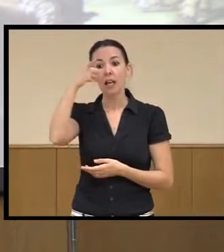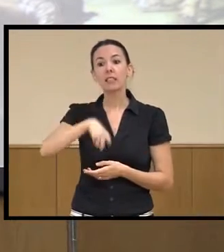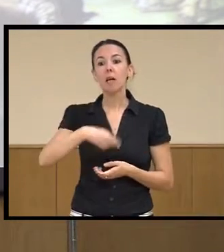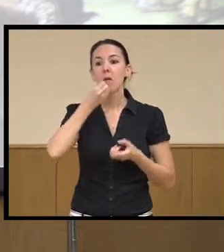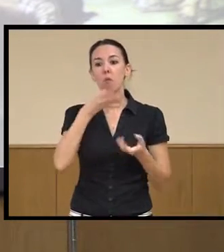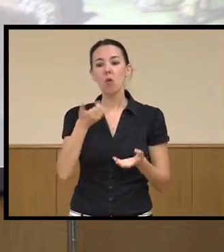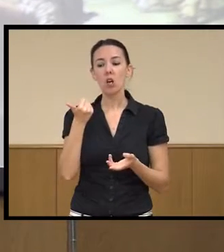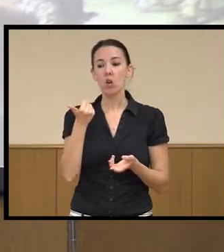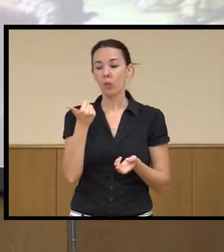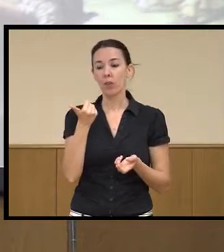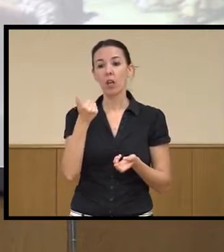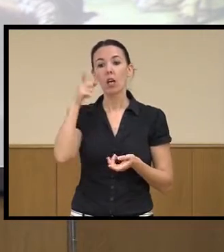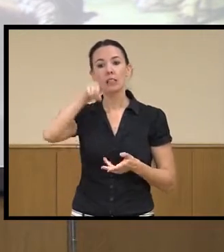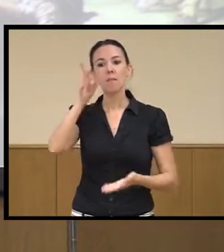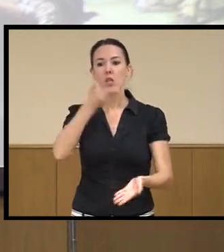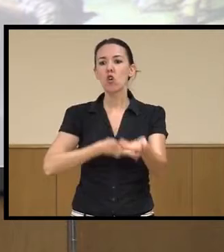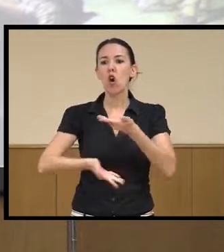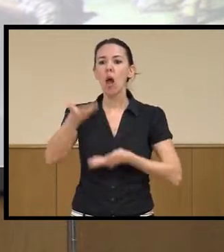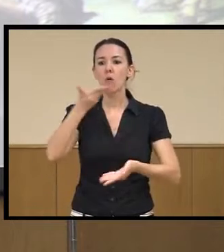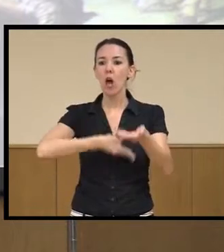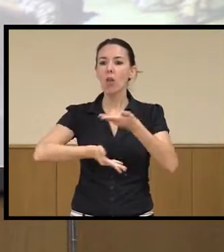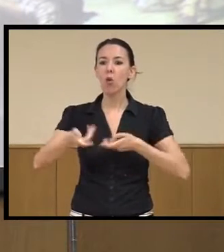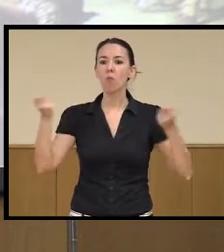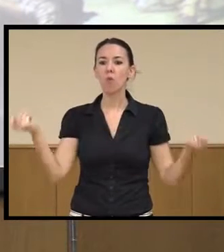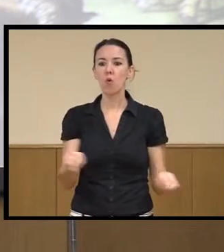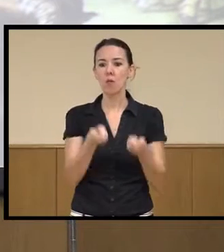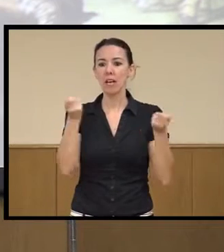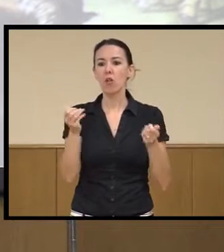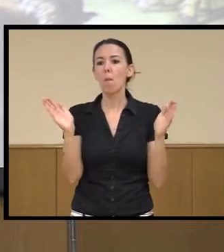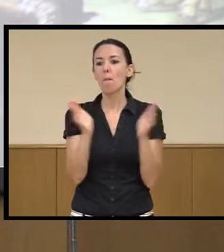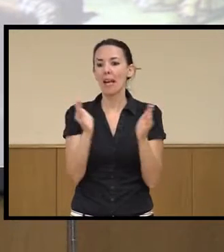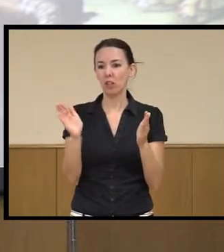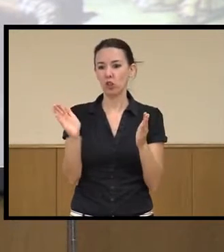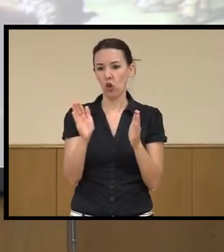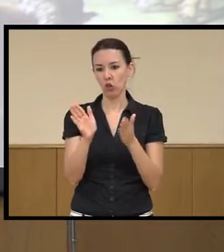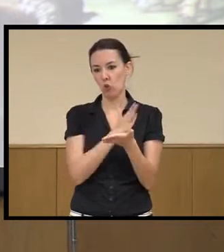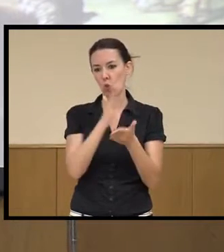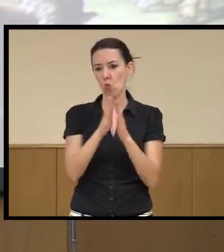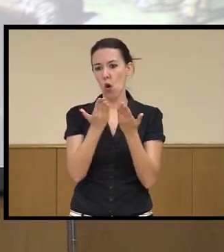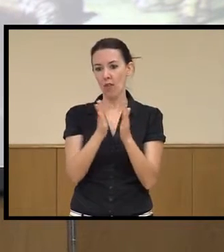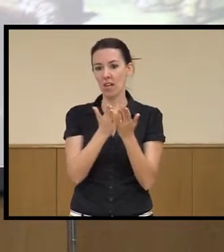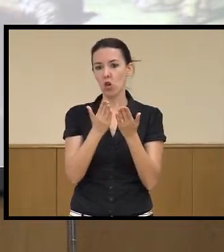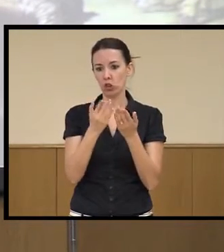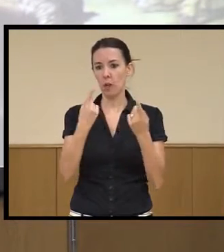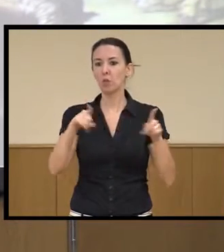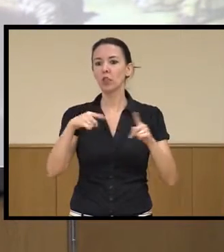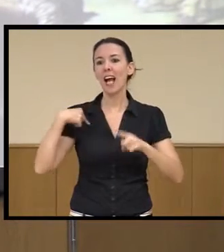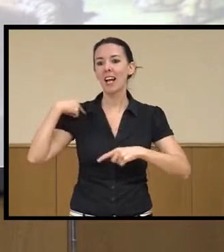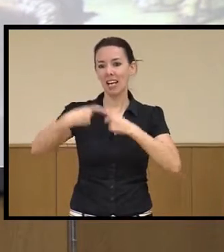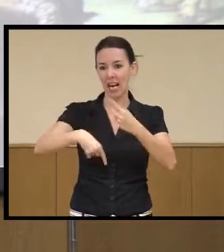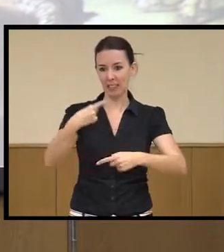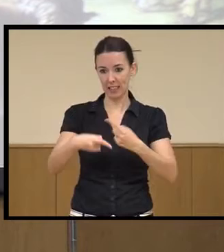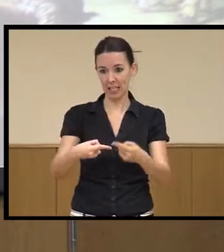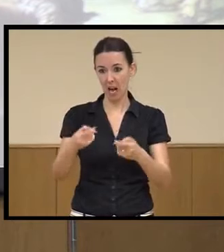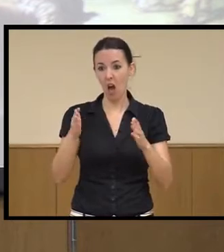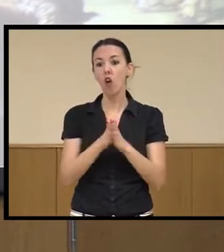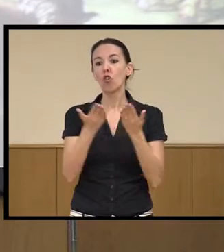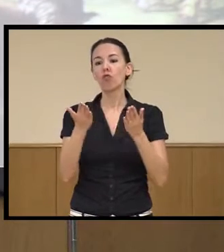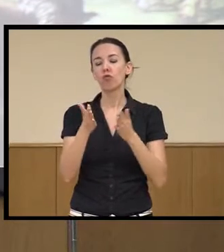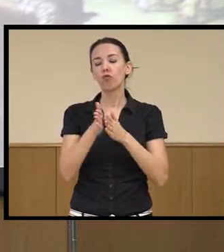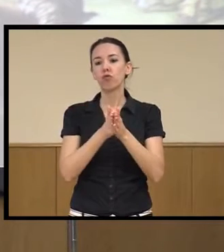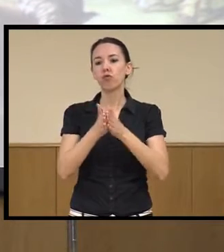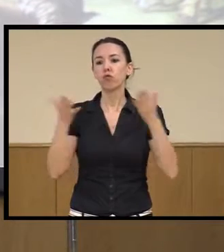de haber colaborado en la publicación de unos pequeños cuadernitos de música clásica que fomentan, por supuesto, la divulgación